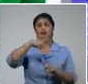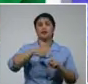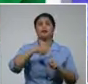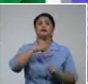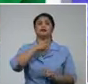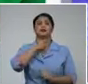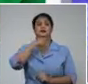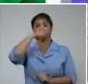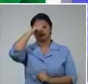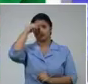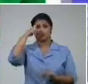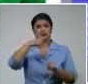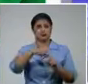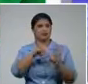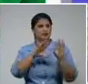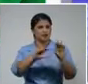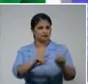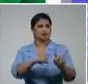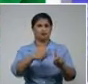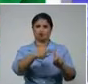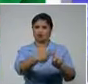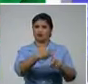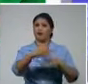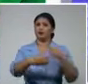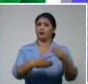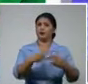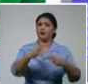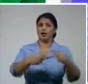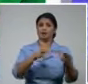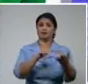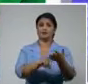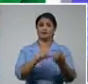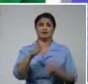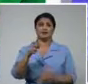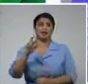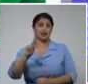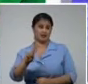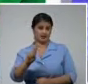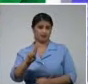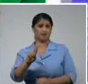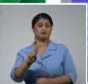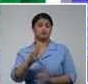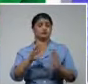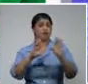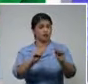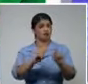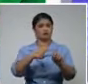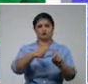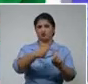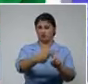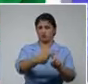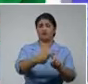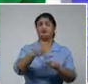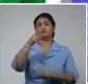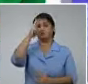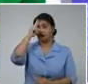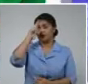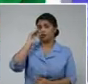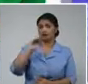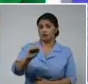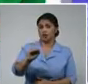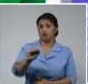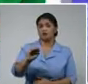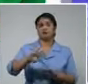confirmó posteriormente por el PCR, ingresó y también tuvo una